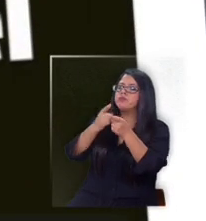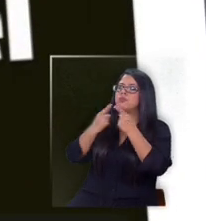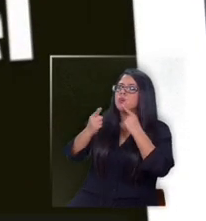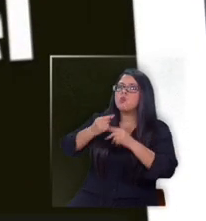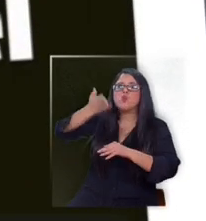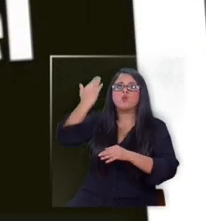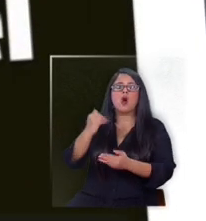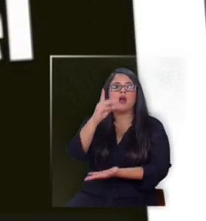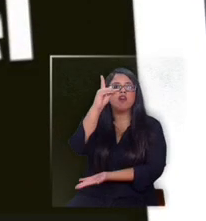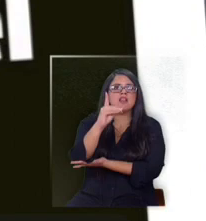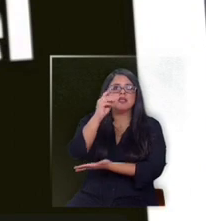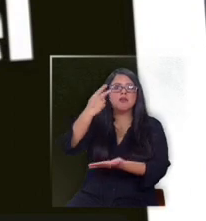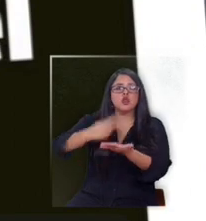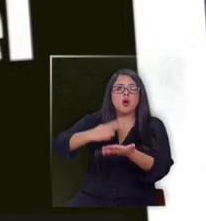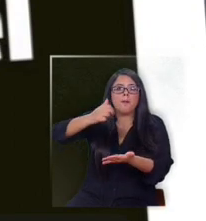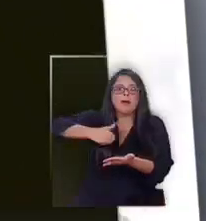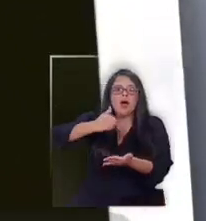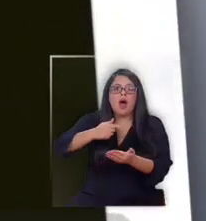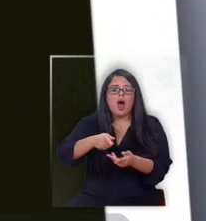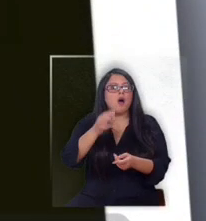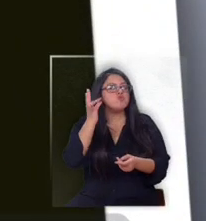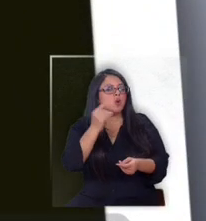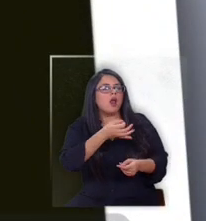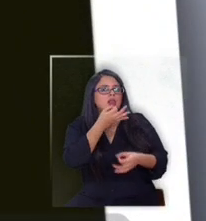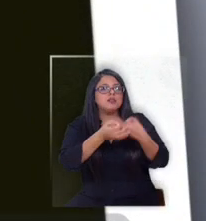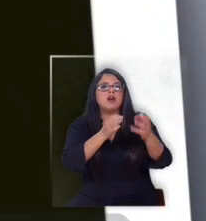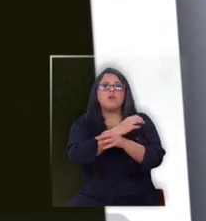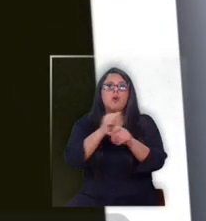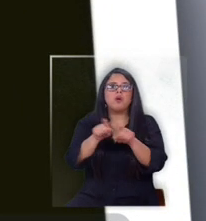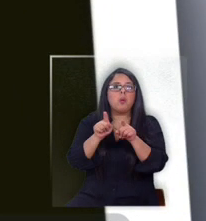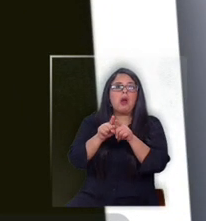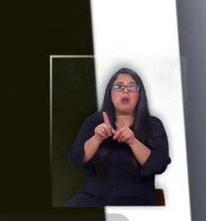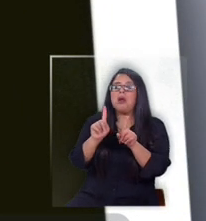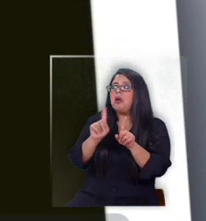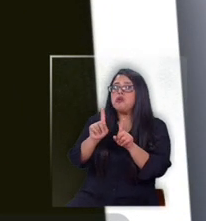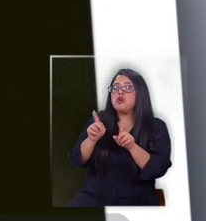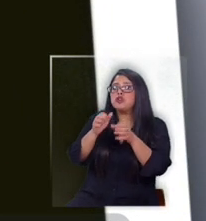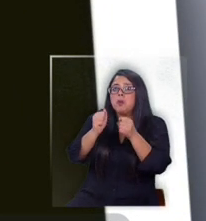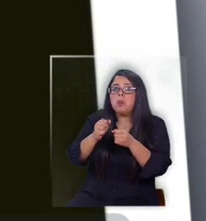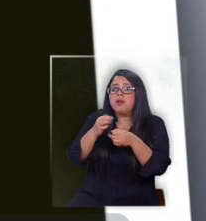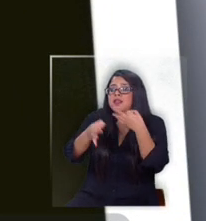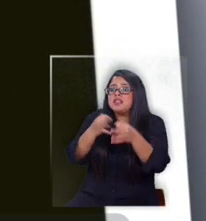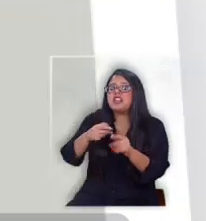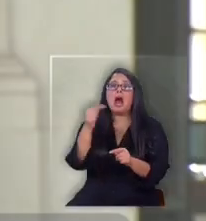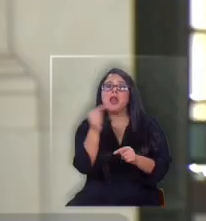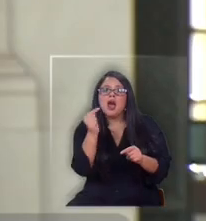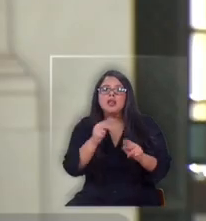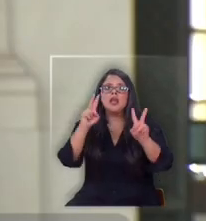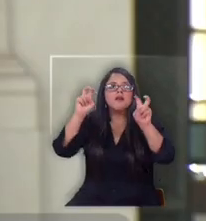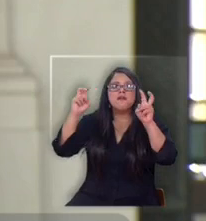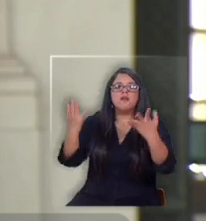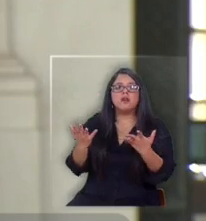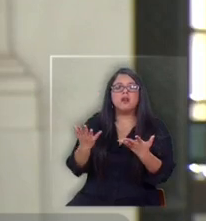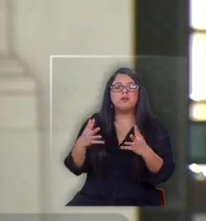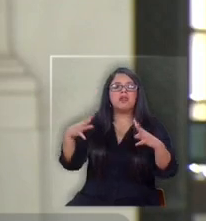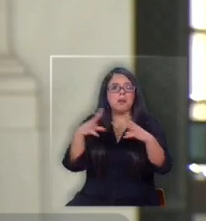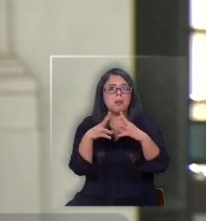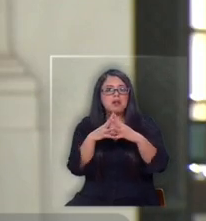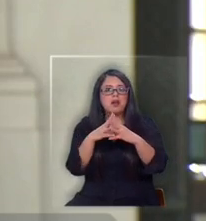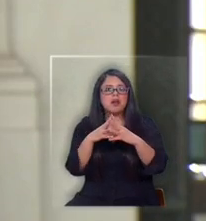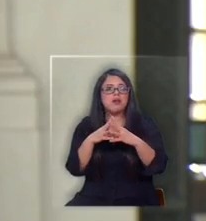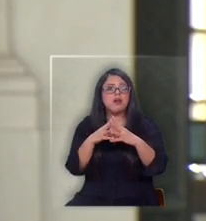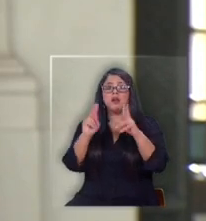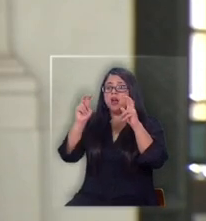de diciembre de 2016, donde aseguró que no se puede desconocer lo bueno del régimen militar. El tener una